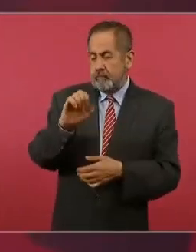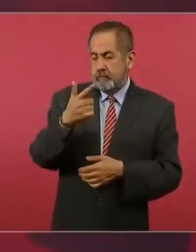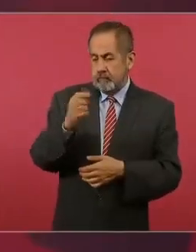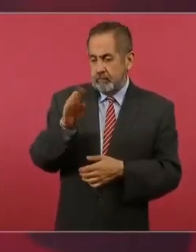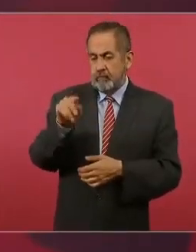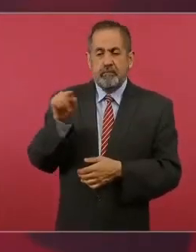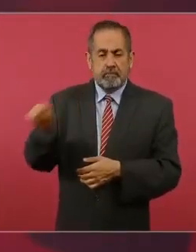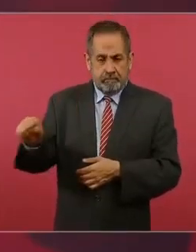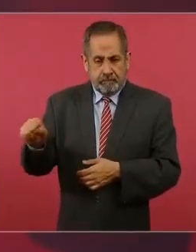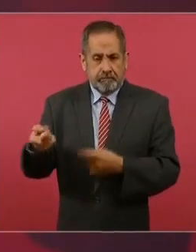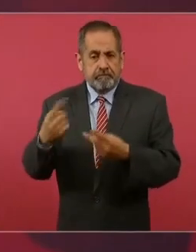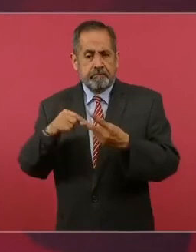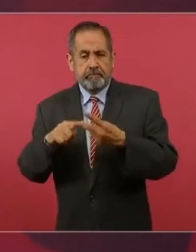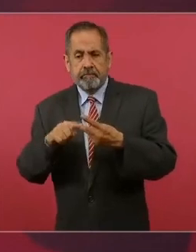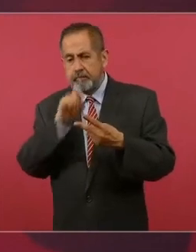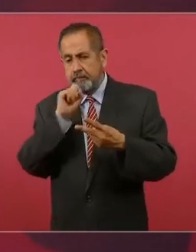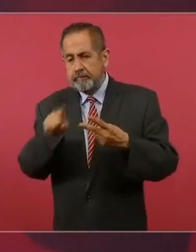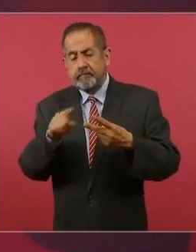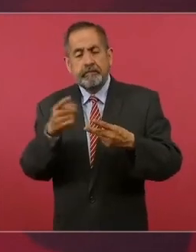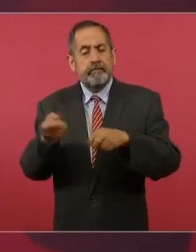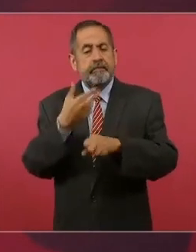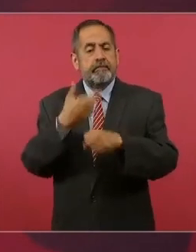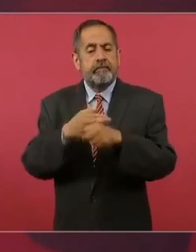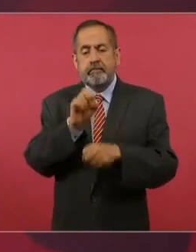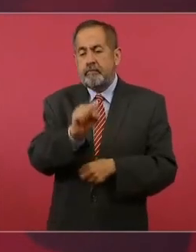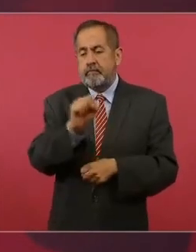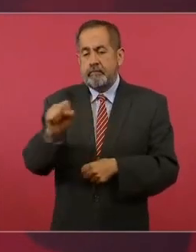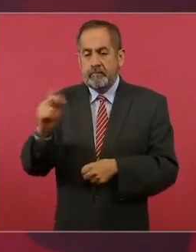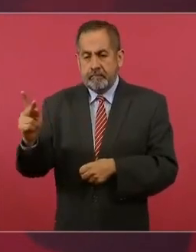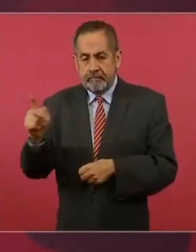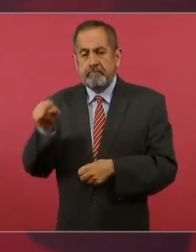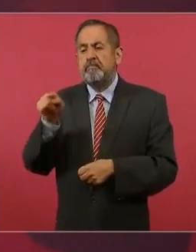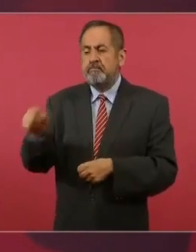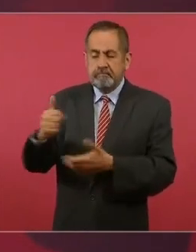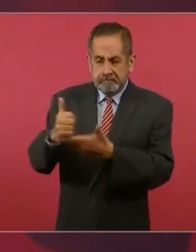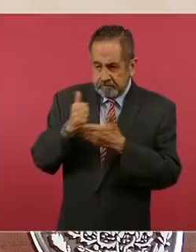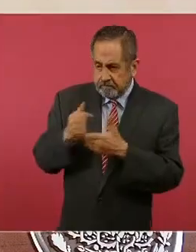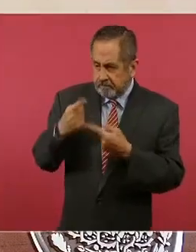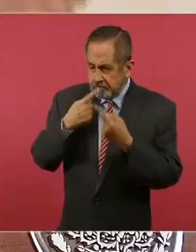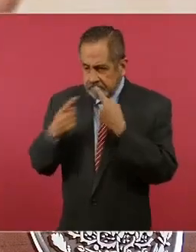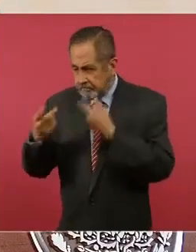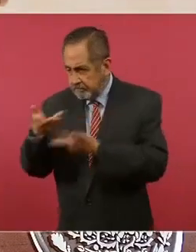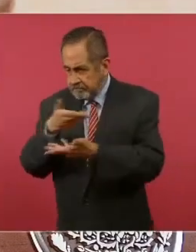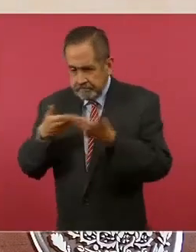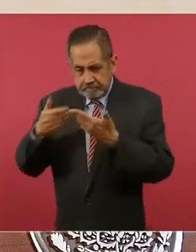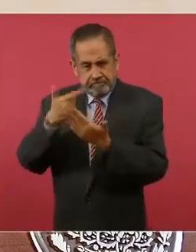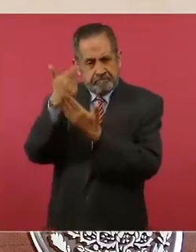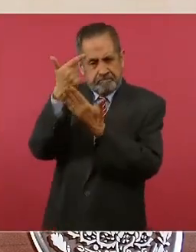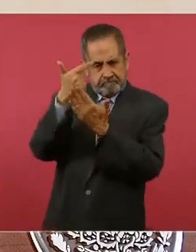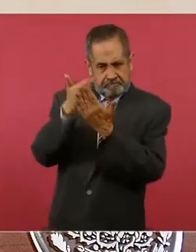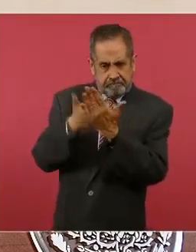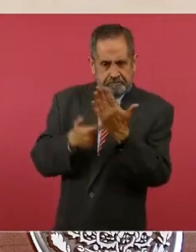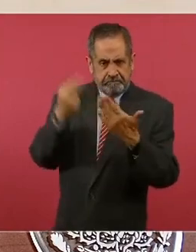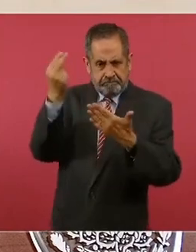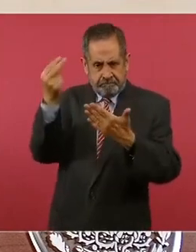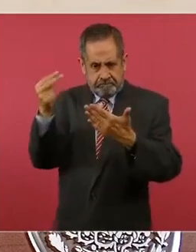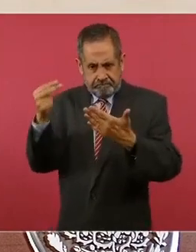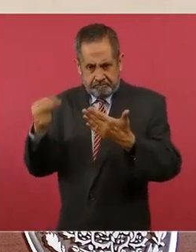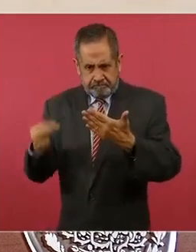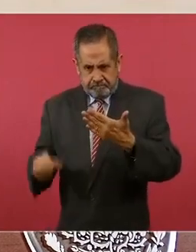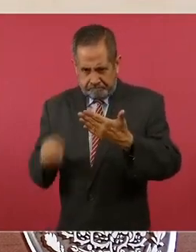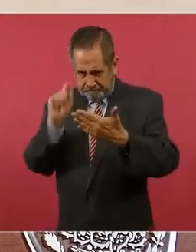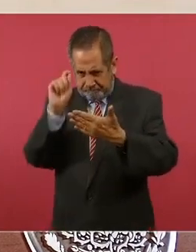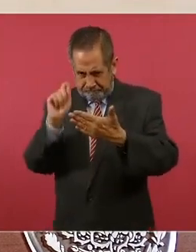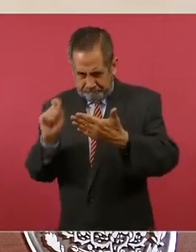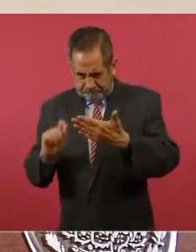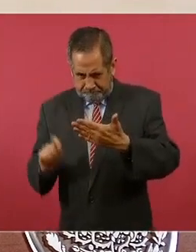también la Secretaría de Seguridad y de Protección Ciudadana para tener todos